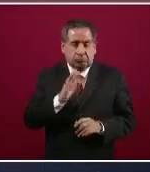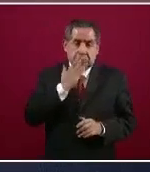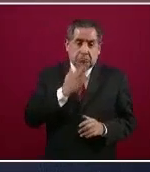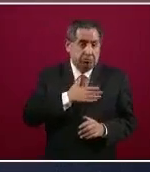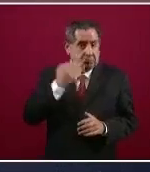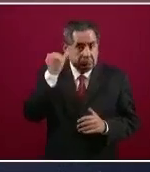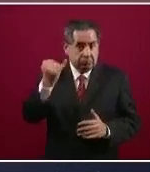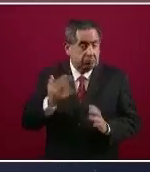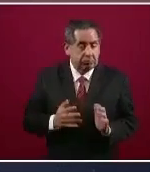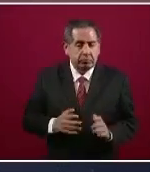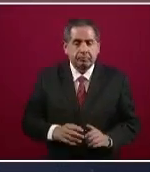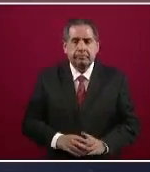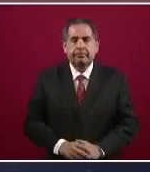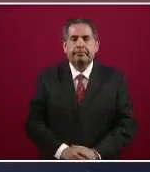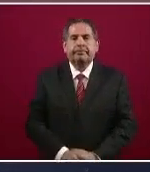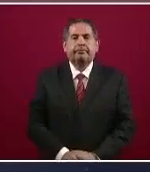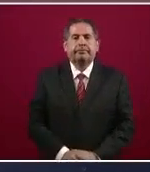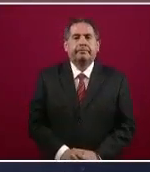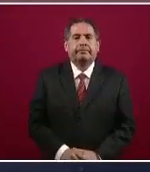bueno.